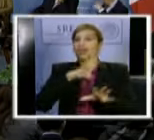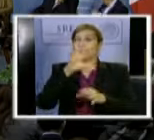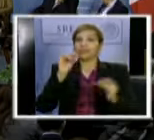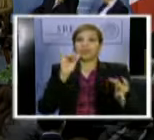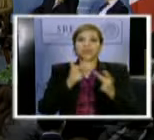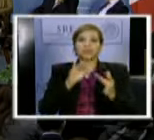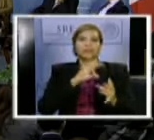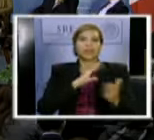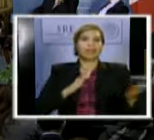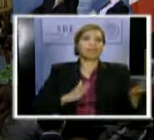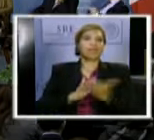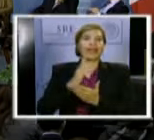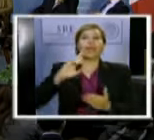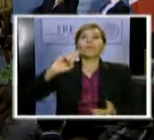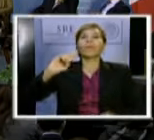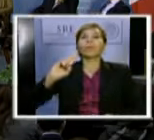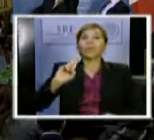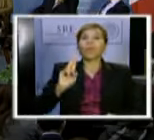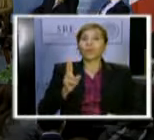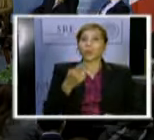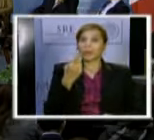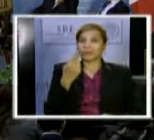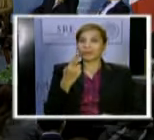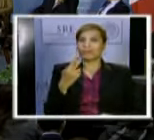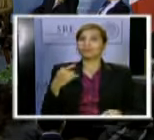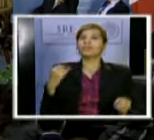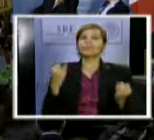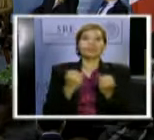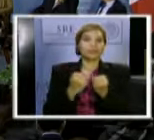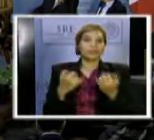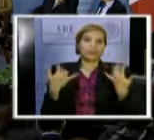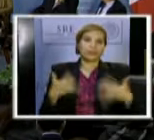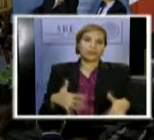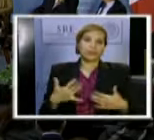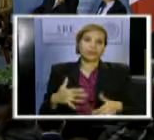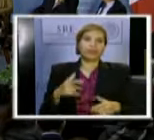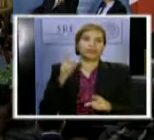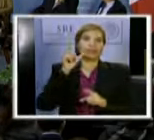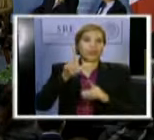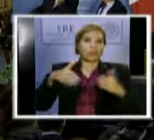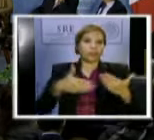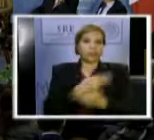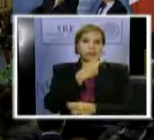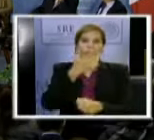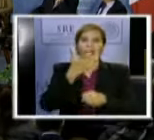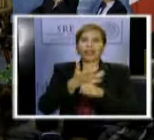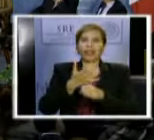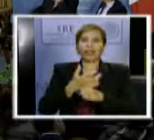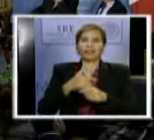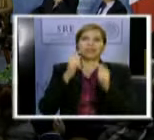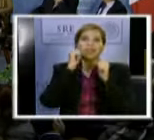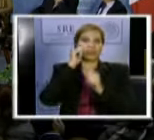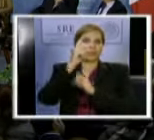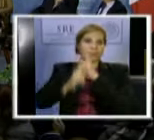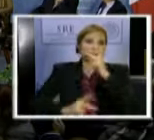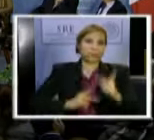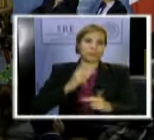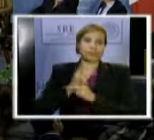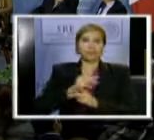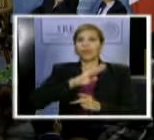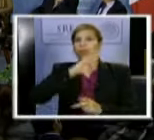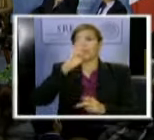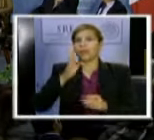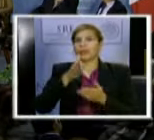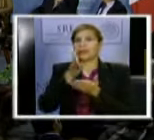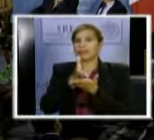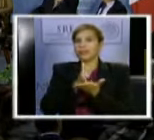que está a punto de entrar a la universidad y que además de ser también americana, independientemente del pasaporte, se muere en la